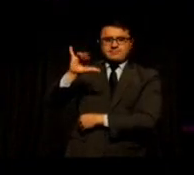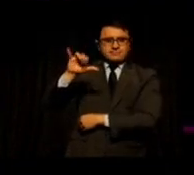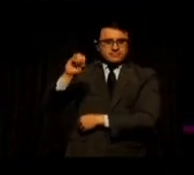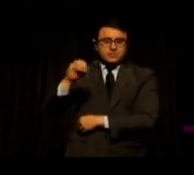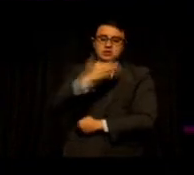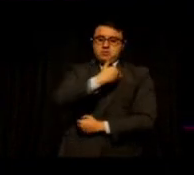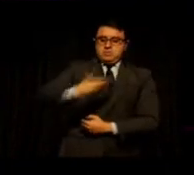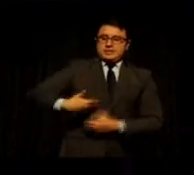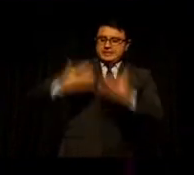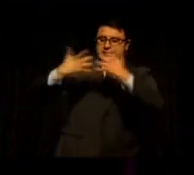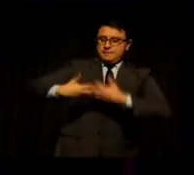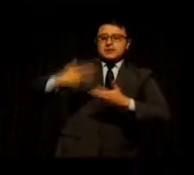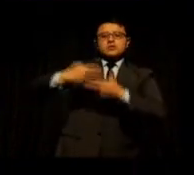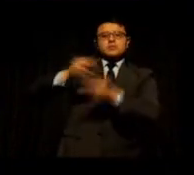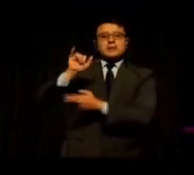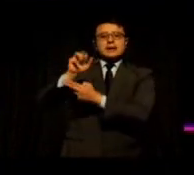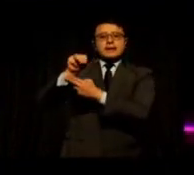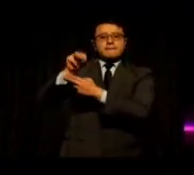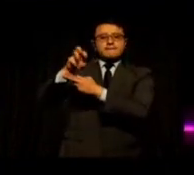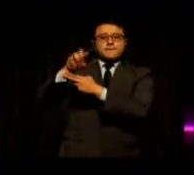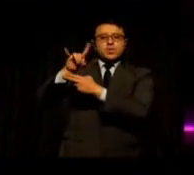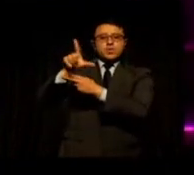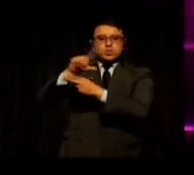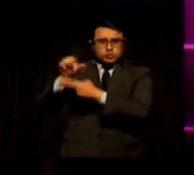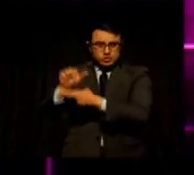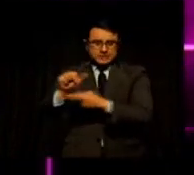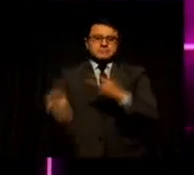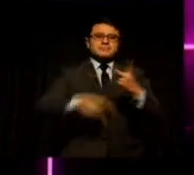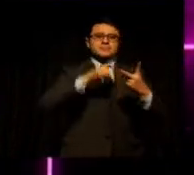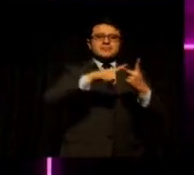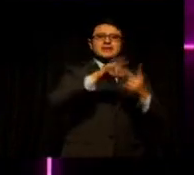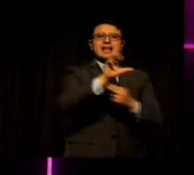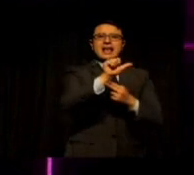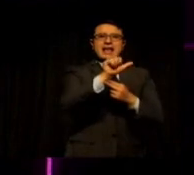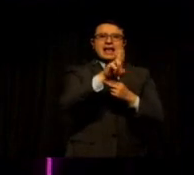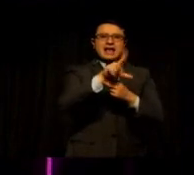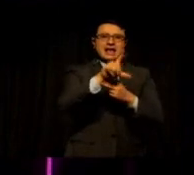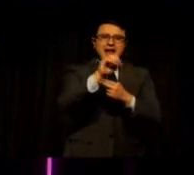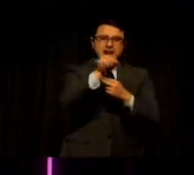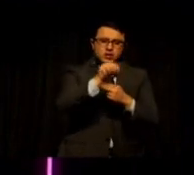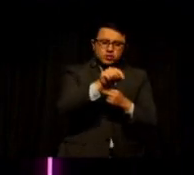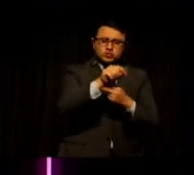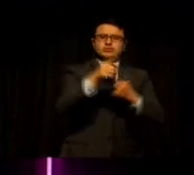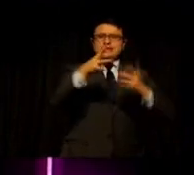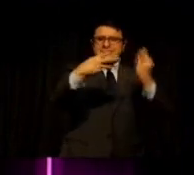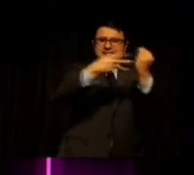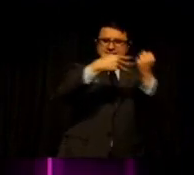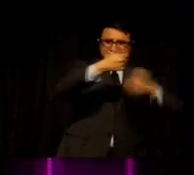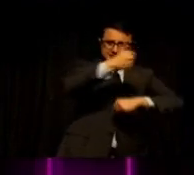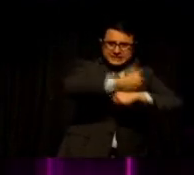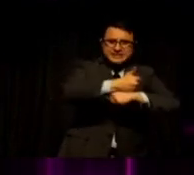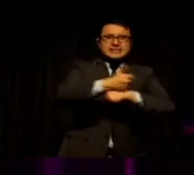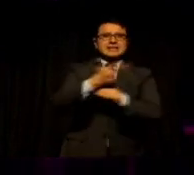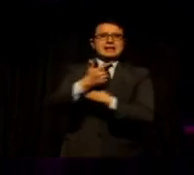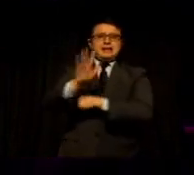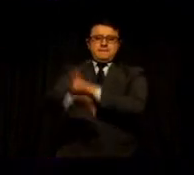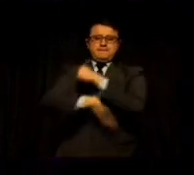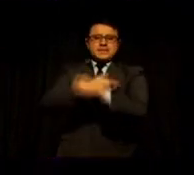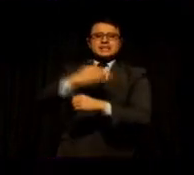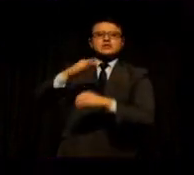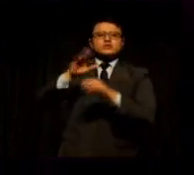impulsa agradecer determina que a los mario estrada en el sena agradeciéramos de manuel restrepo a flavia santoro